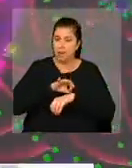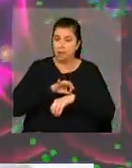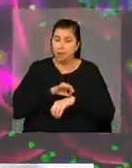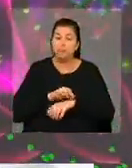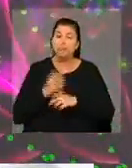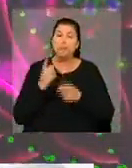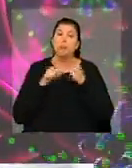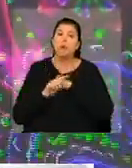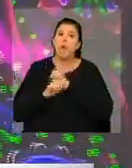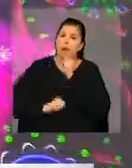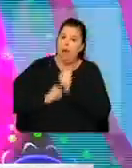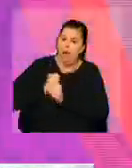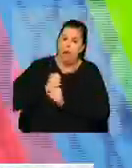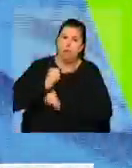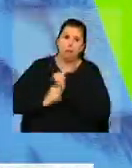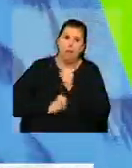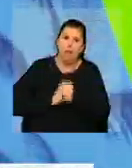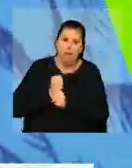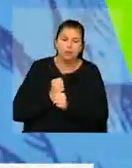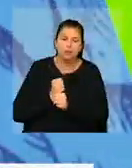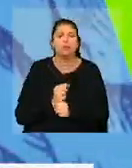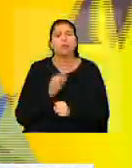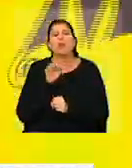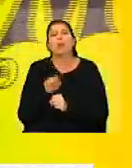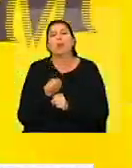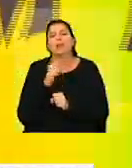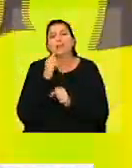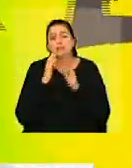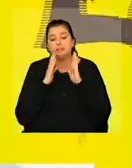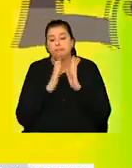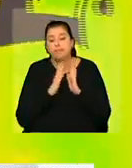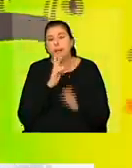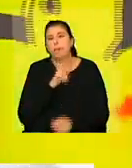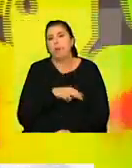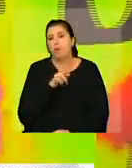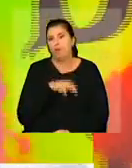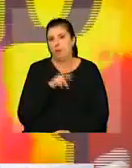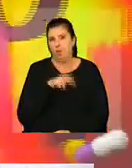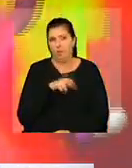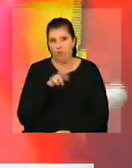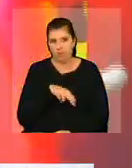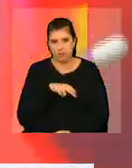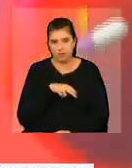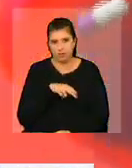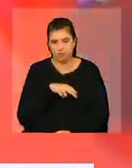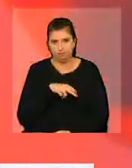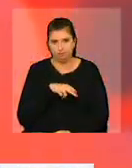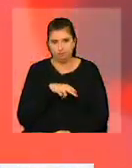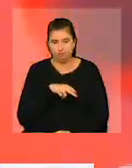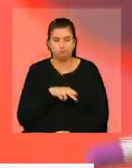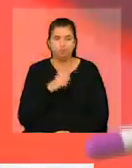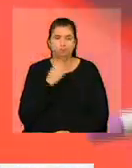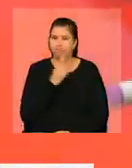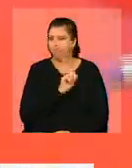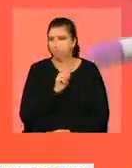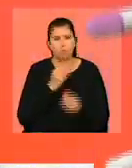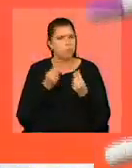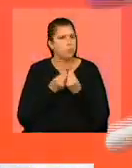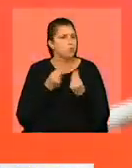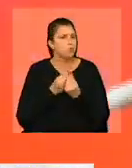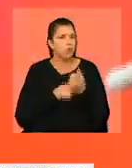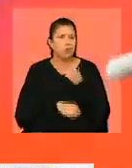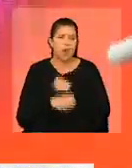años las sustancias psicodélicas estuvieron bajo un régimen prohibicionista que las satanizó y las criminalizó durante muchísimos años.